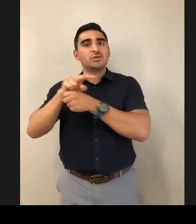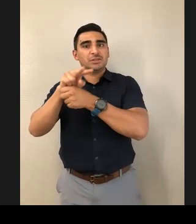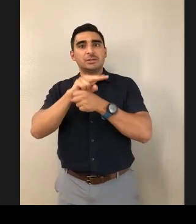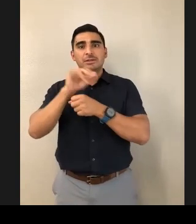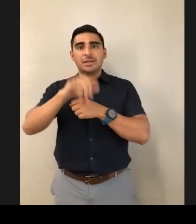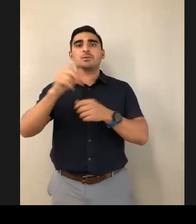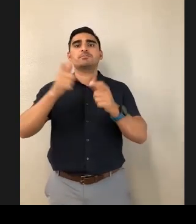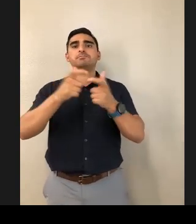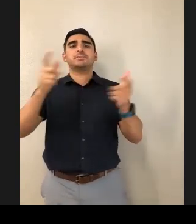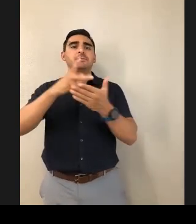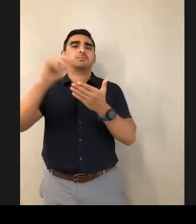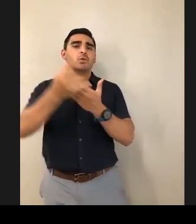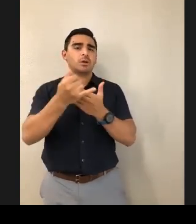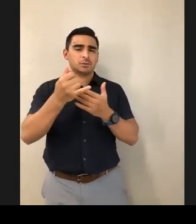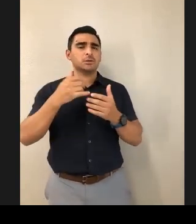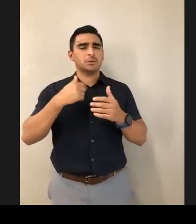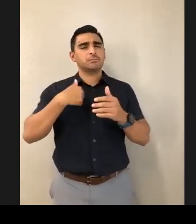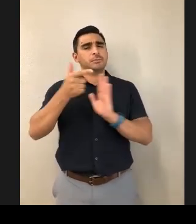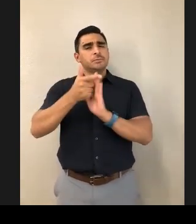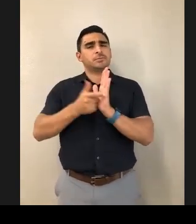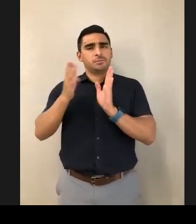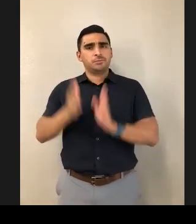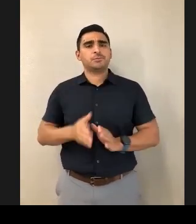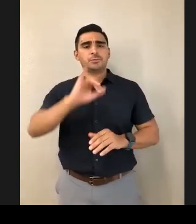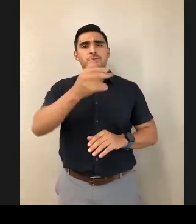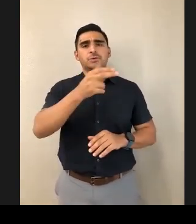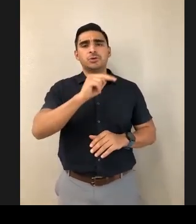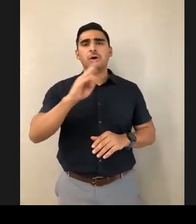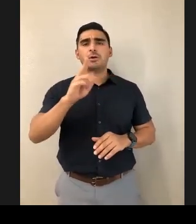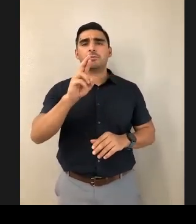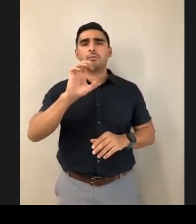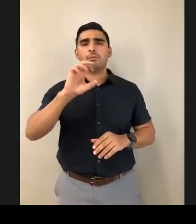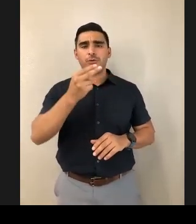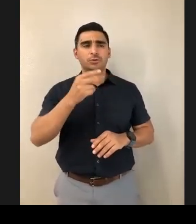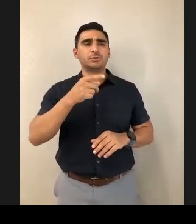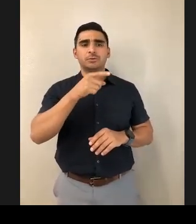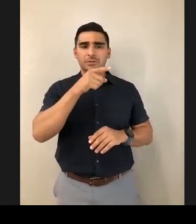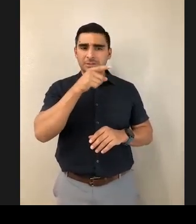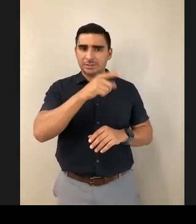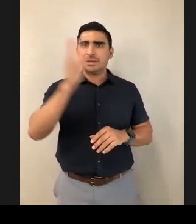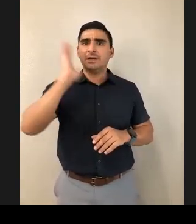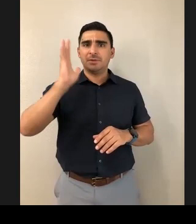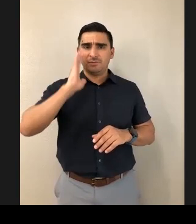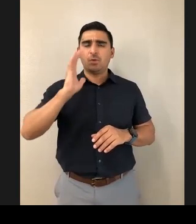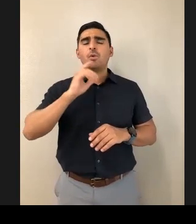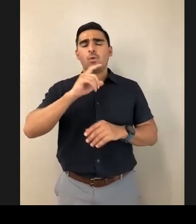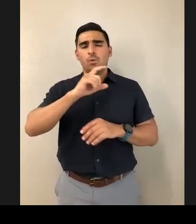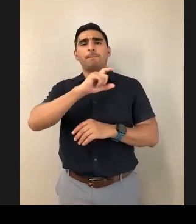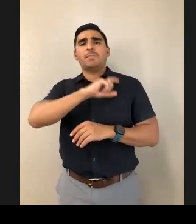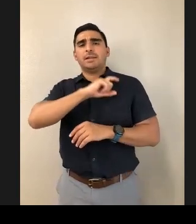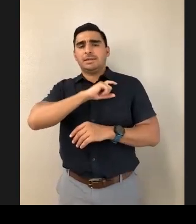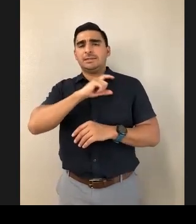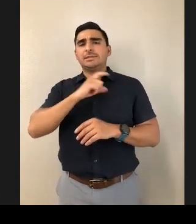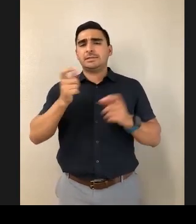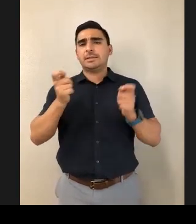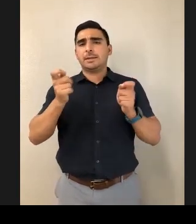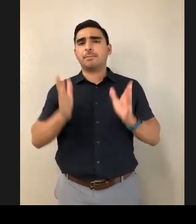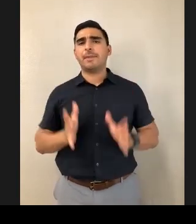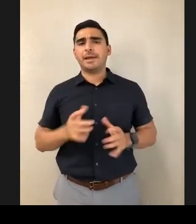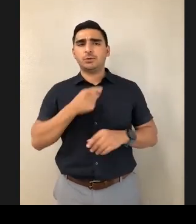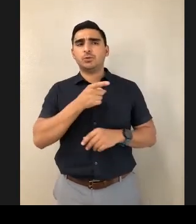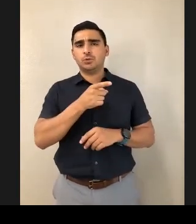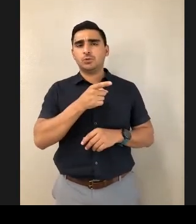proyecto de la investigación, John Burge, es un comandante